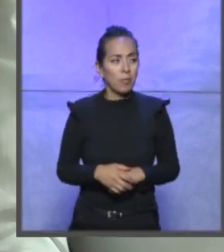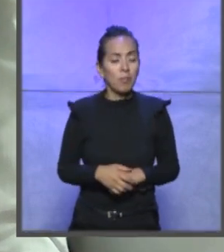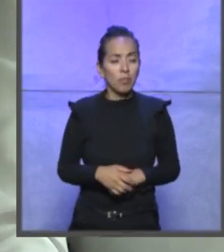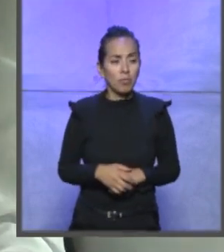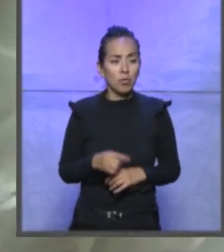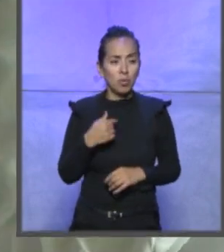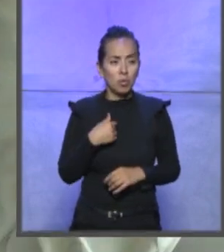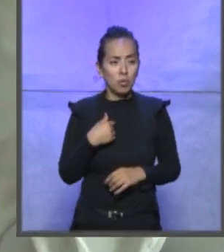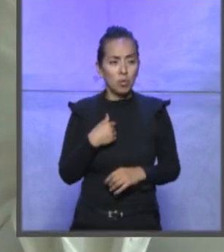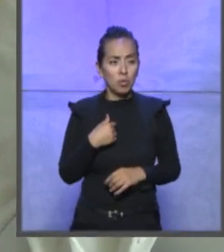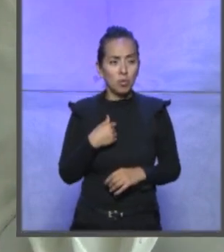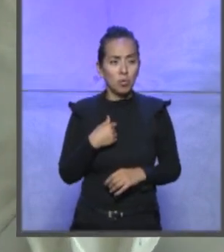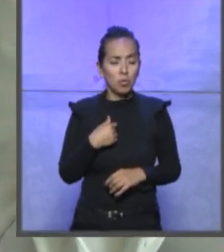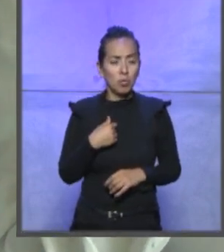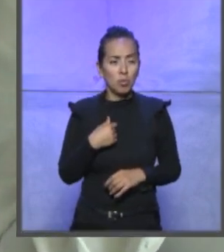prácticamente tuve